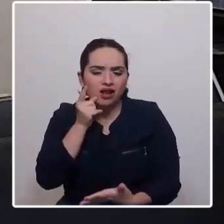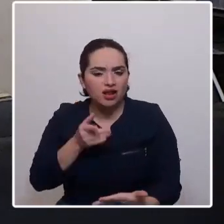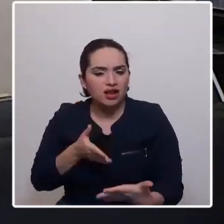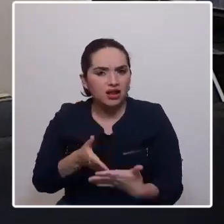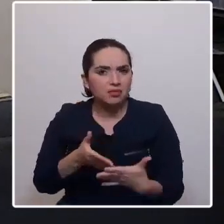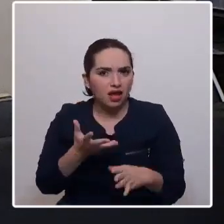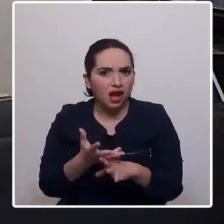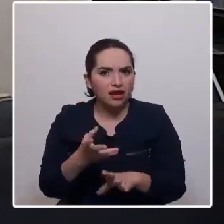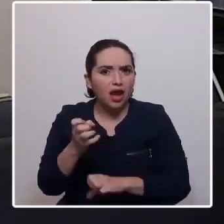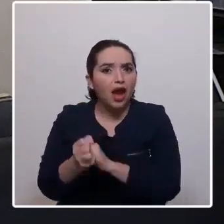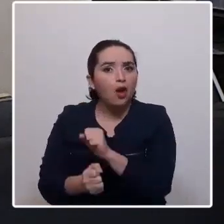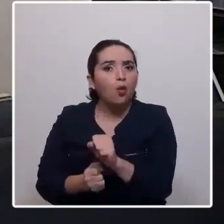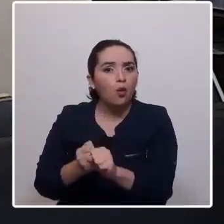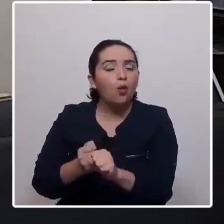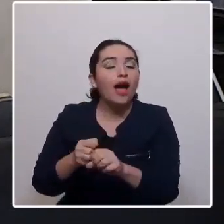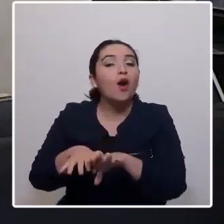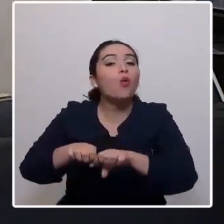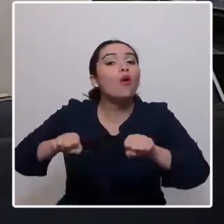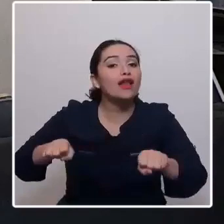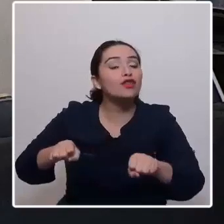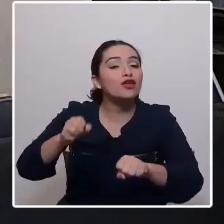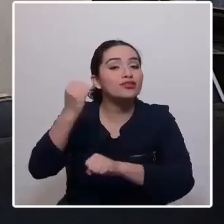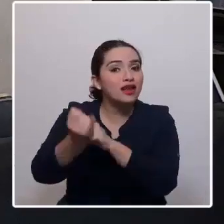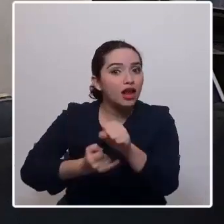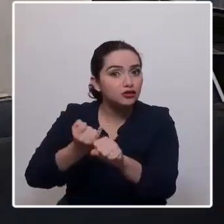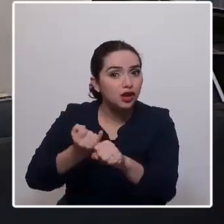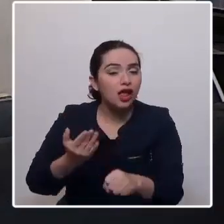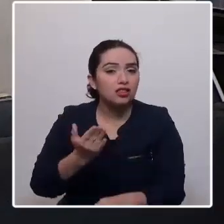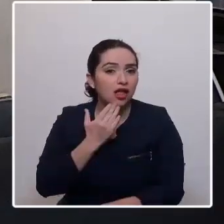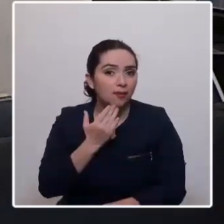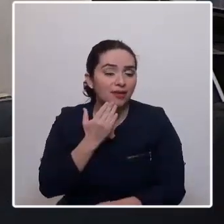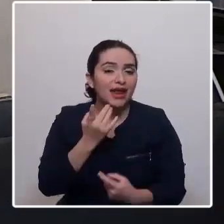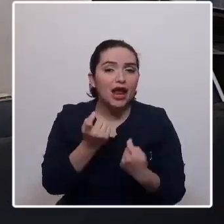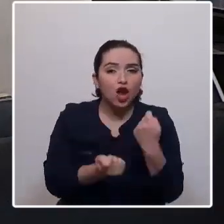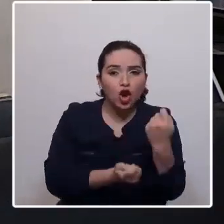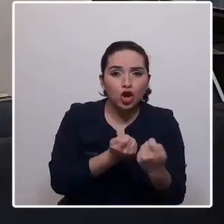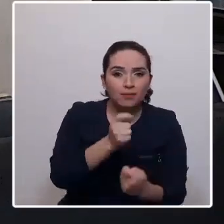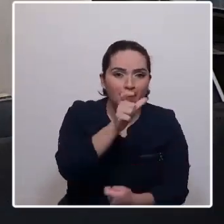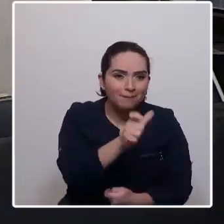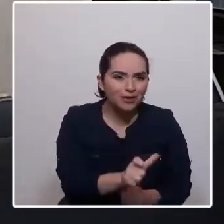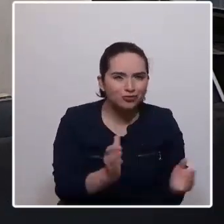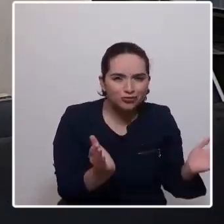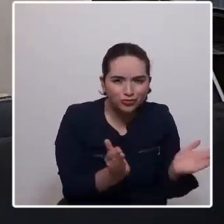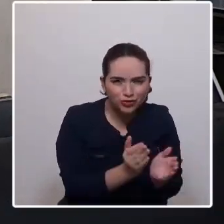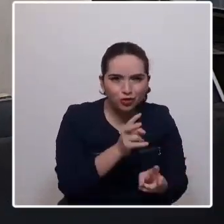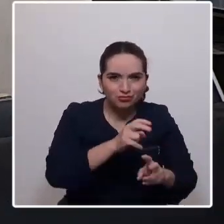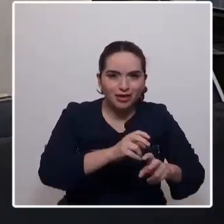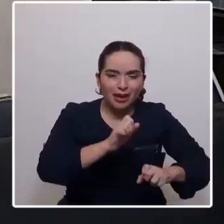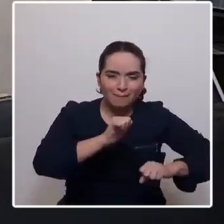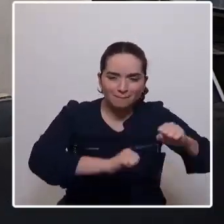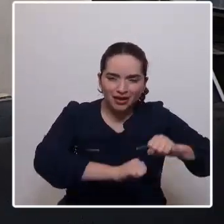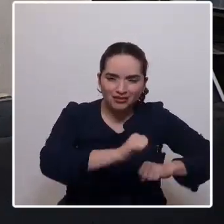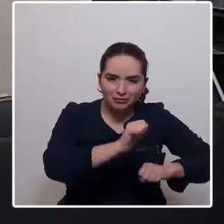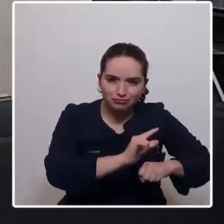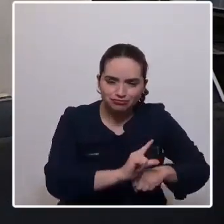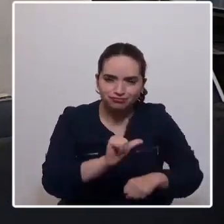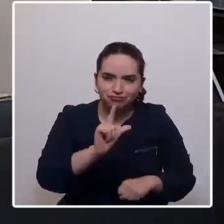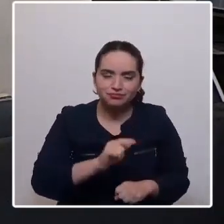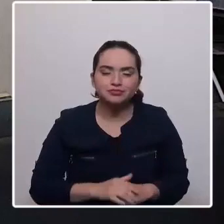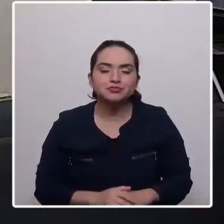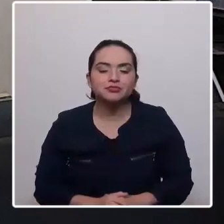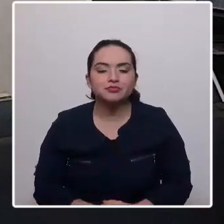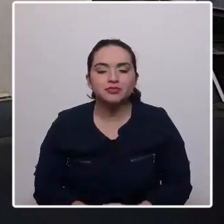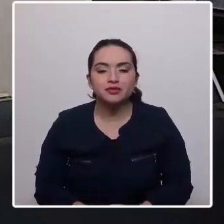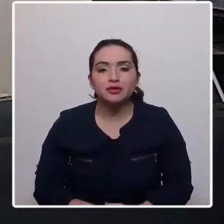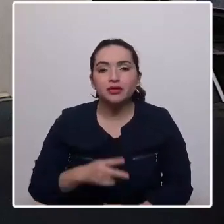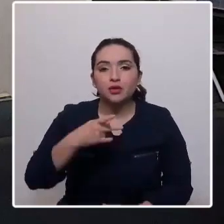internacionales, por cierto, la libertad económica del productor también lo está. Entrarían en colisión. ¿Cómo solucionamos eso? Artículo 19, proteger y recuperar las semillas